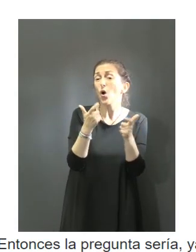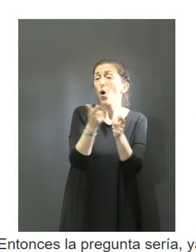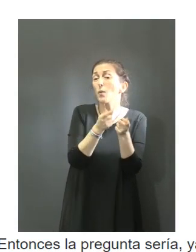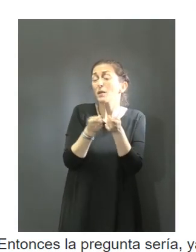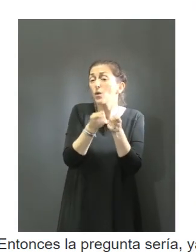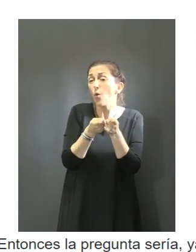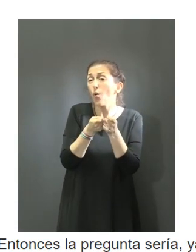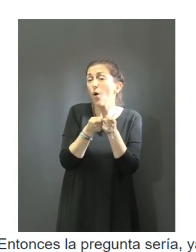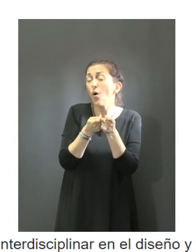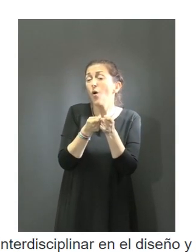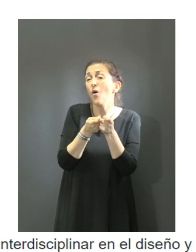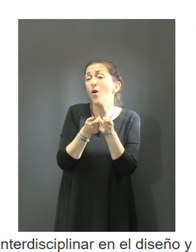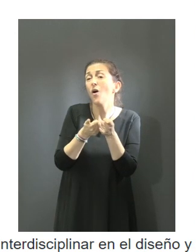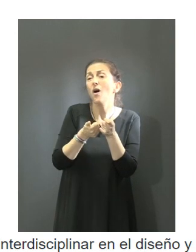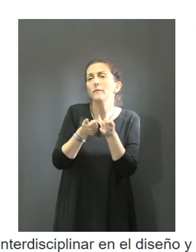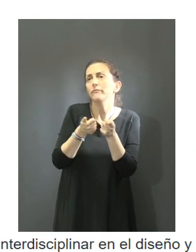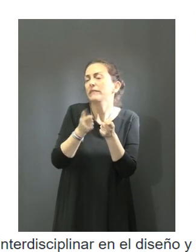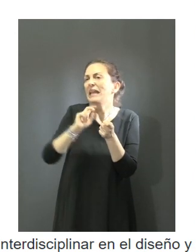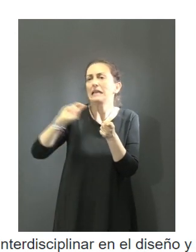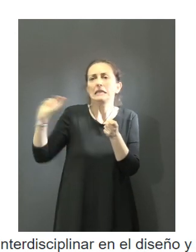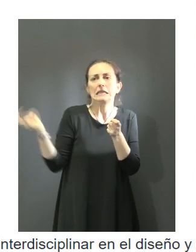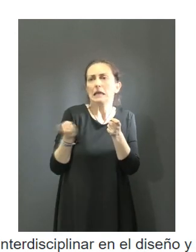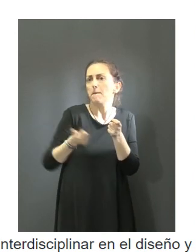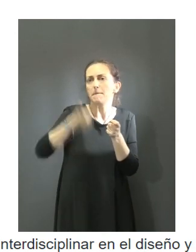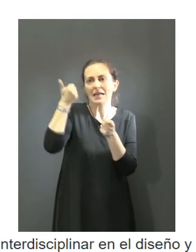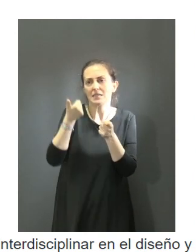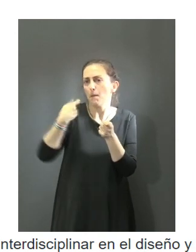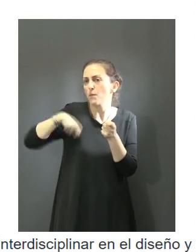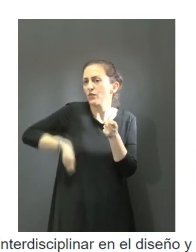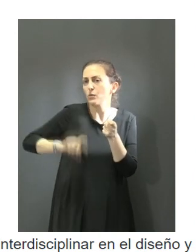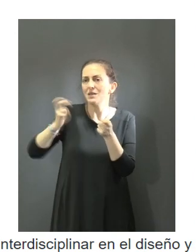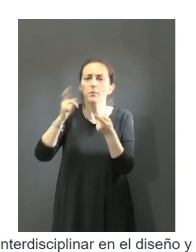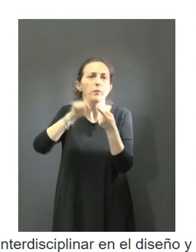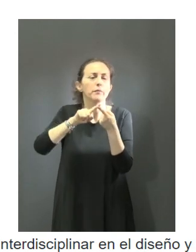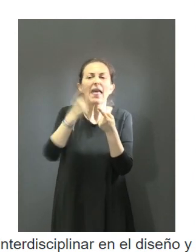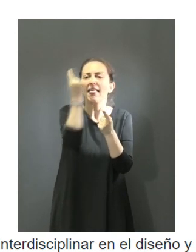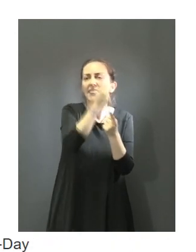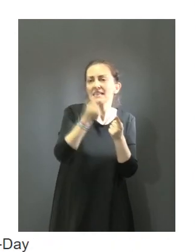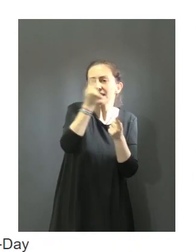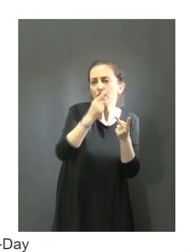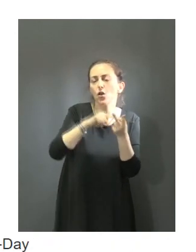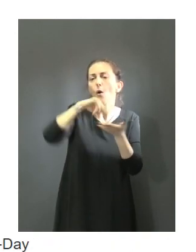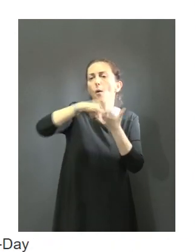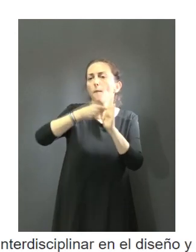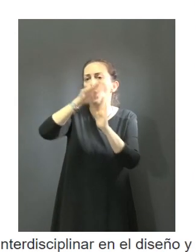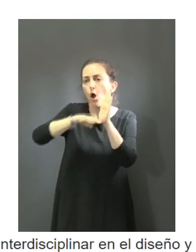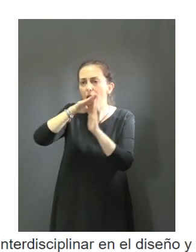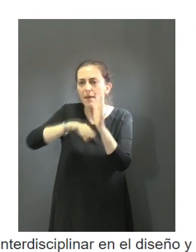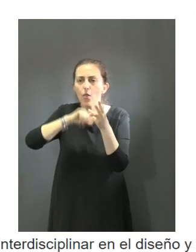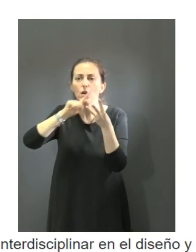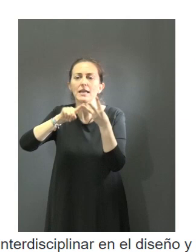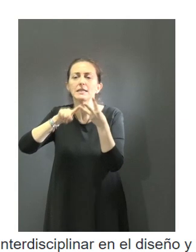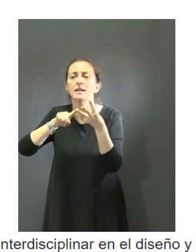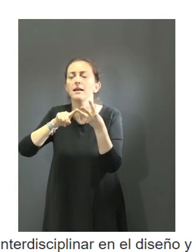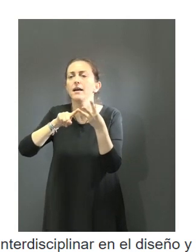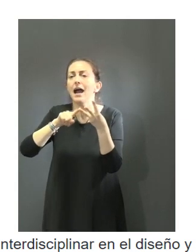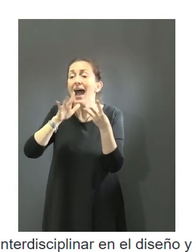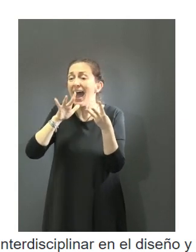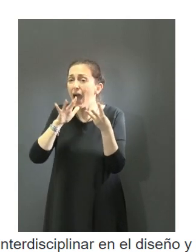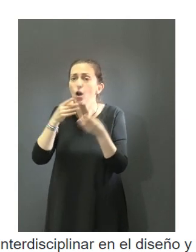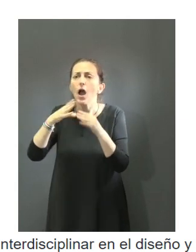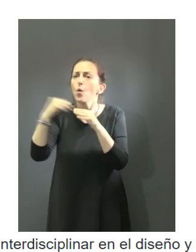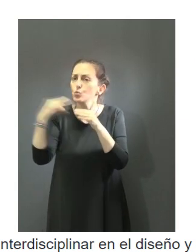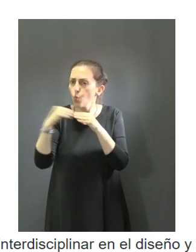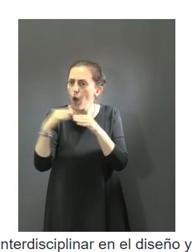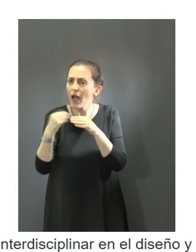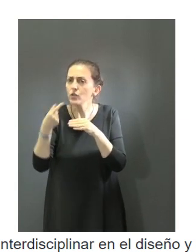el sector por excelencia más interdisciplinar que hay, porque tiene desde diseñadores a programadores a ahora mismo